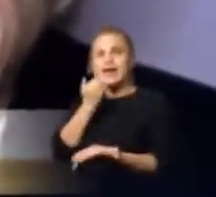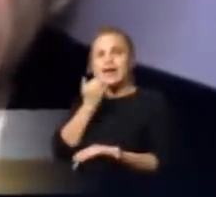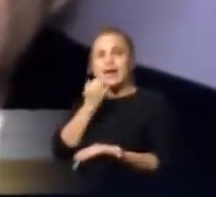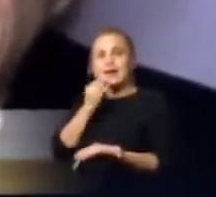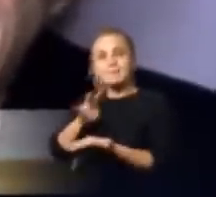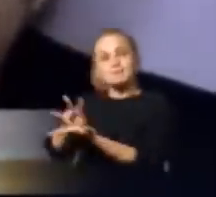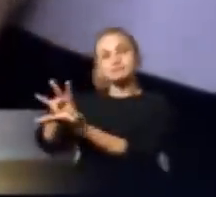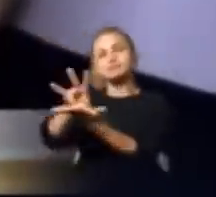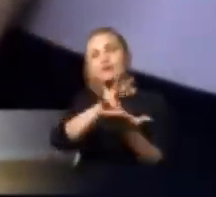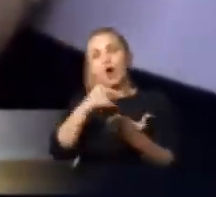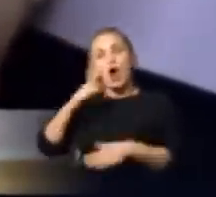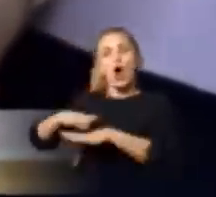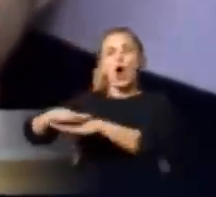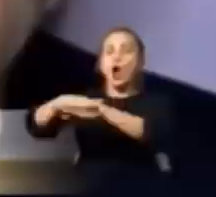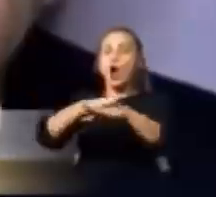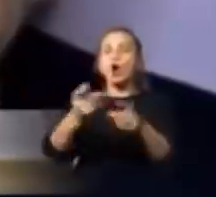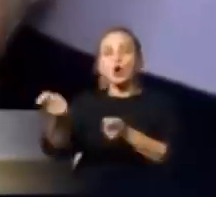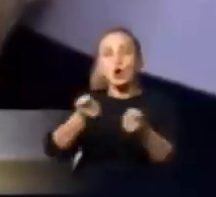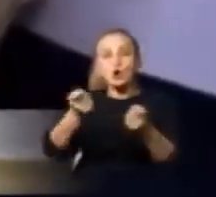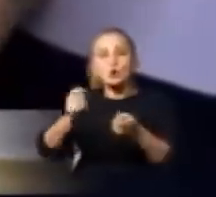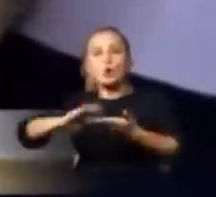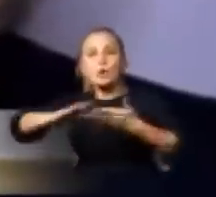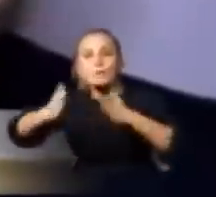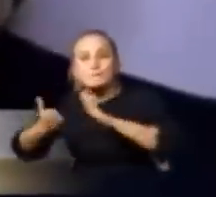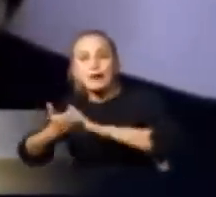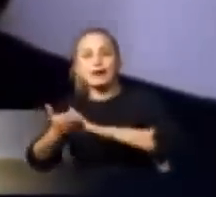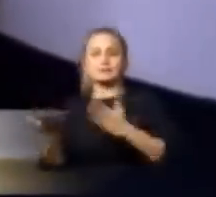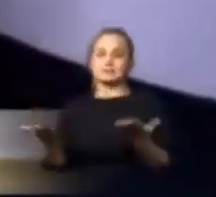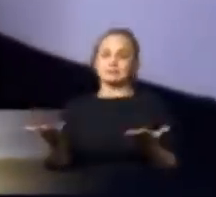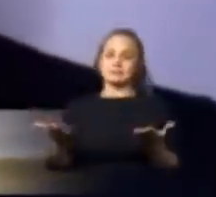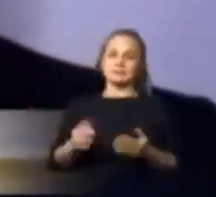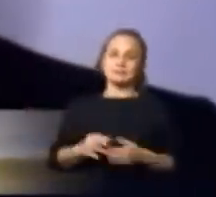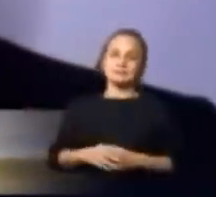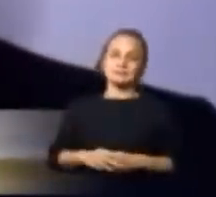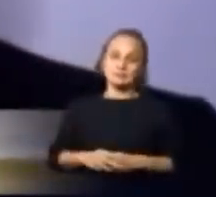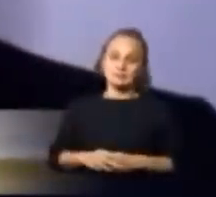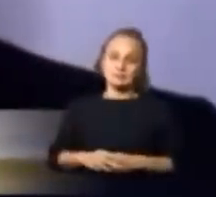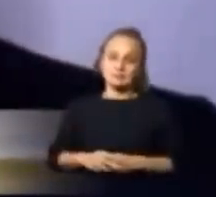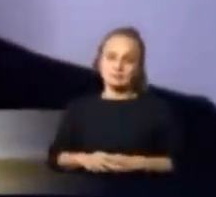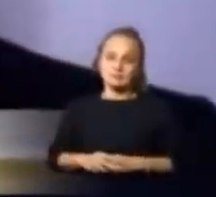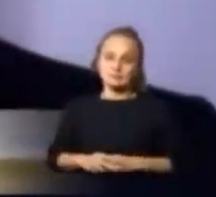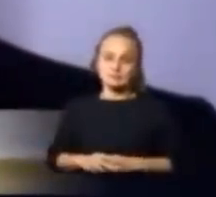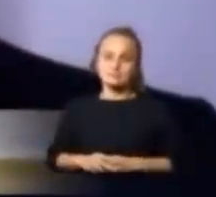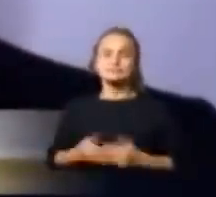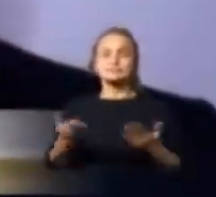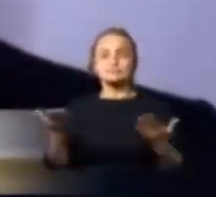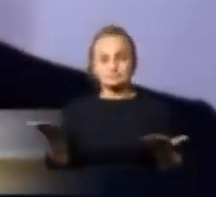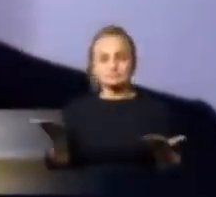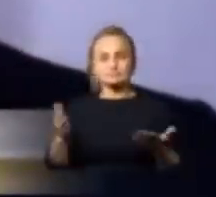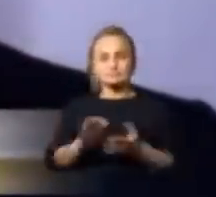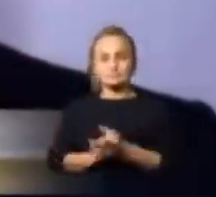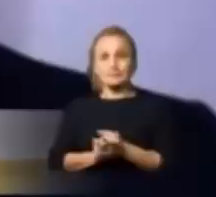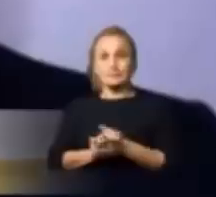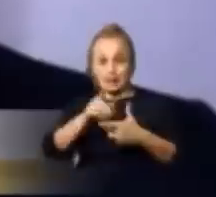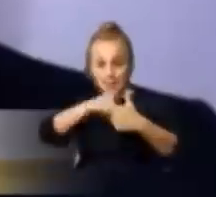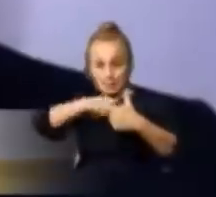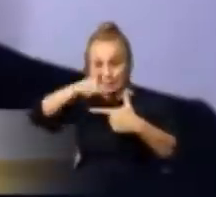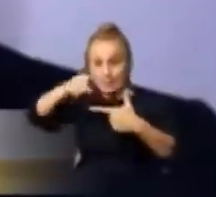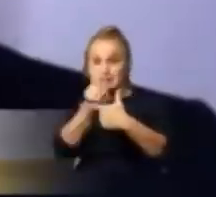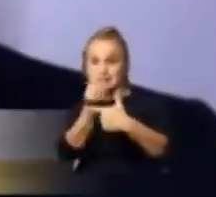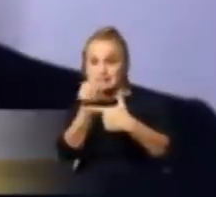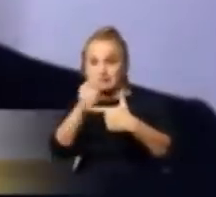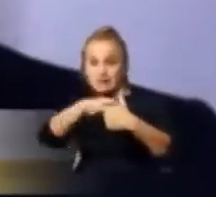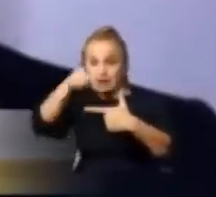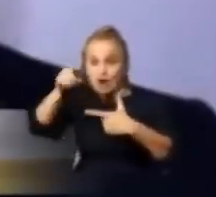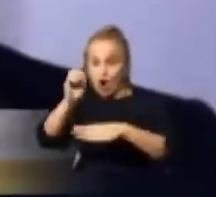a la civilización y a la cordura a los propios servidores públicos, empezando por los de la policía. Y miremos entonces las cifras.